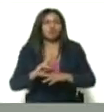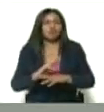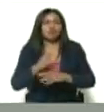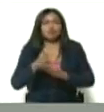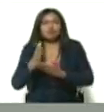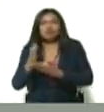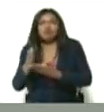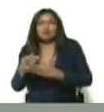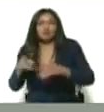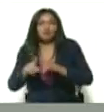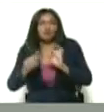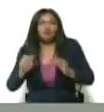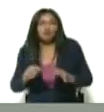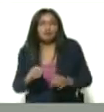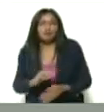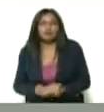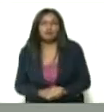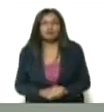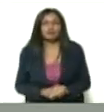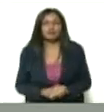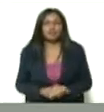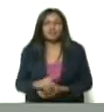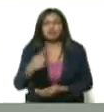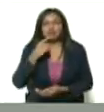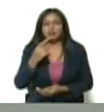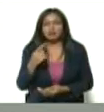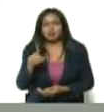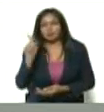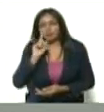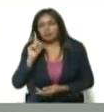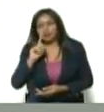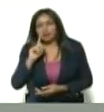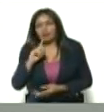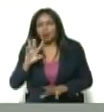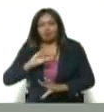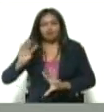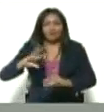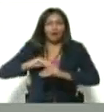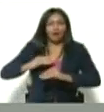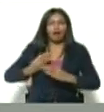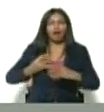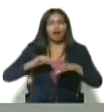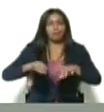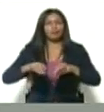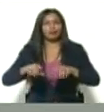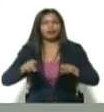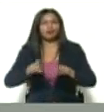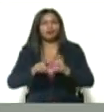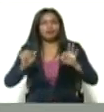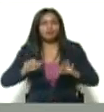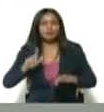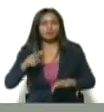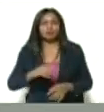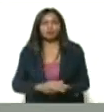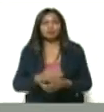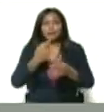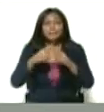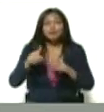carácter genérico. Es sencillamente una excusa pueril para no recibir esas máquinas. Pero